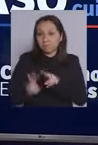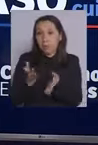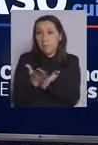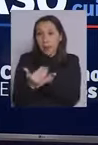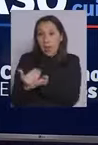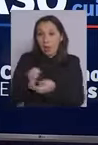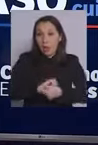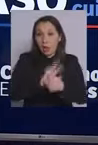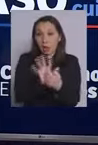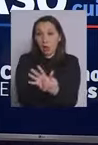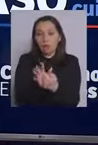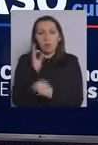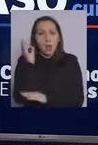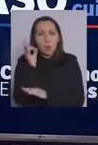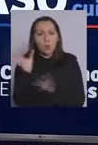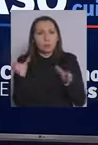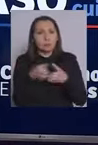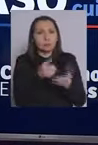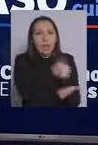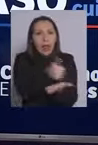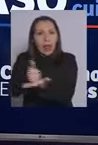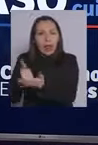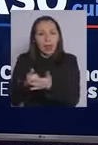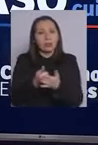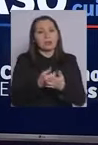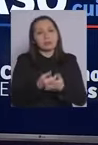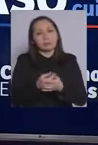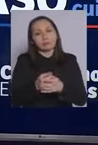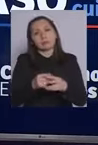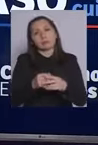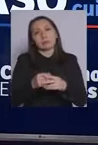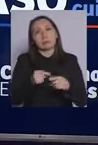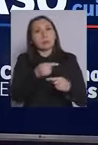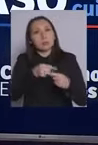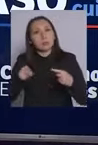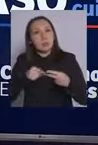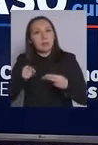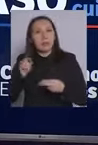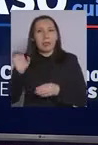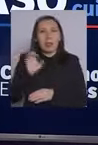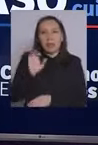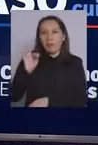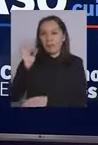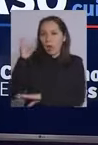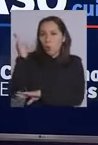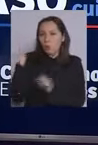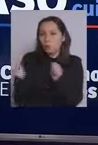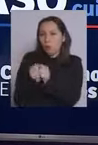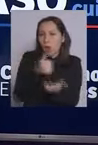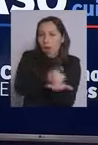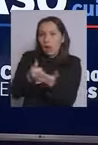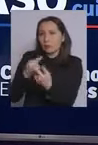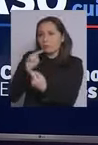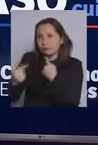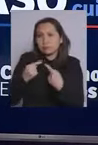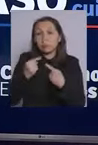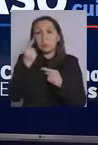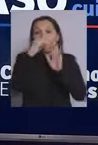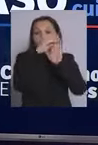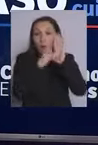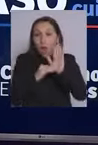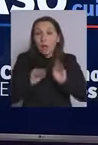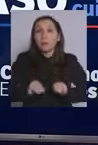de coronavirus, nos reunimos con los alcaldes. Estamos hablando de las semanas del verano, de enero y febrero. Y precisamente uno de los programas